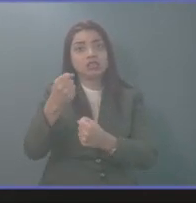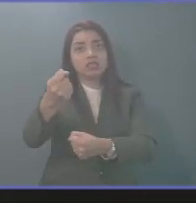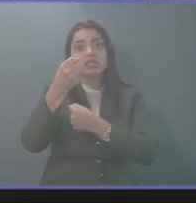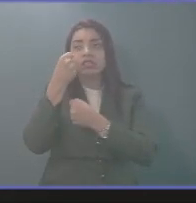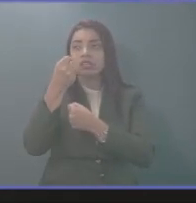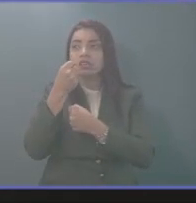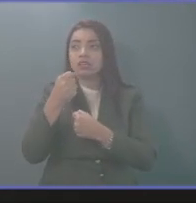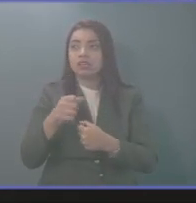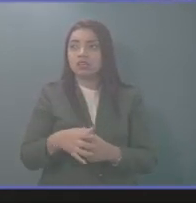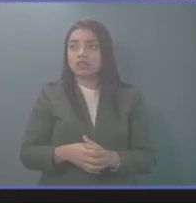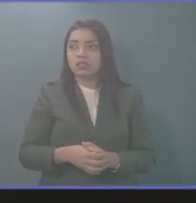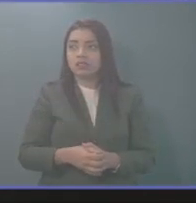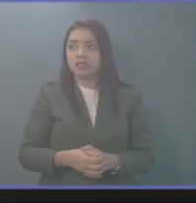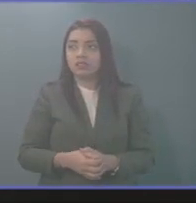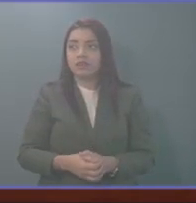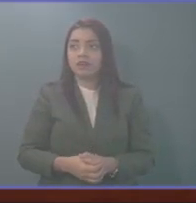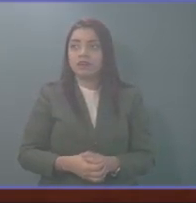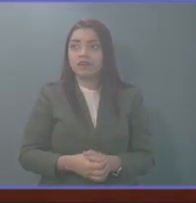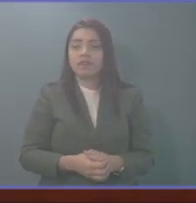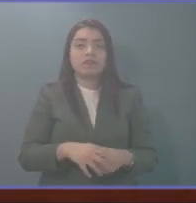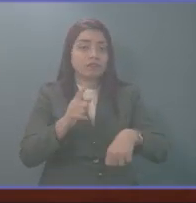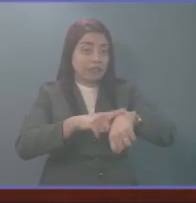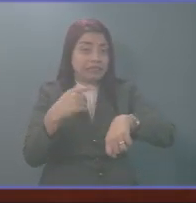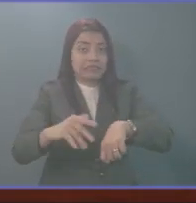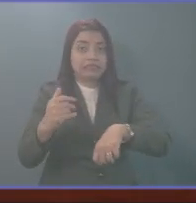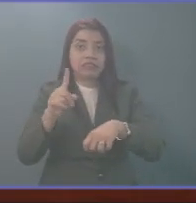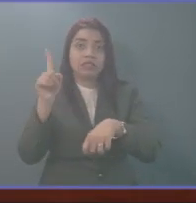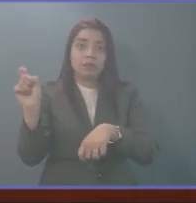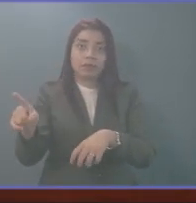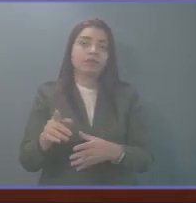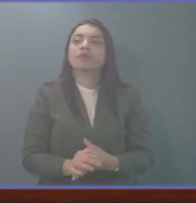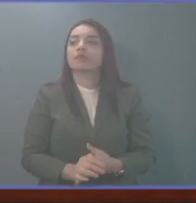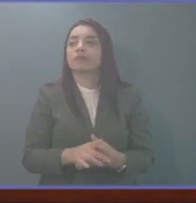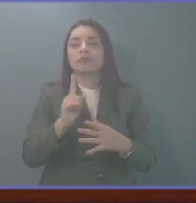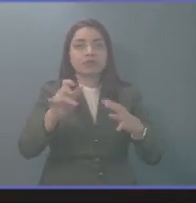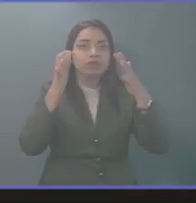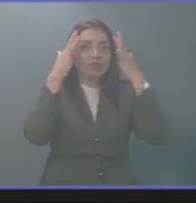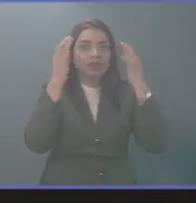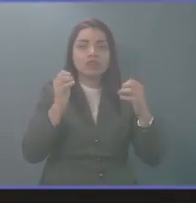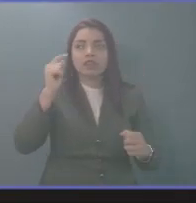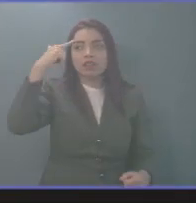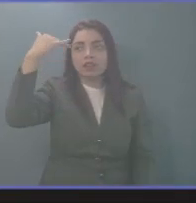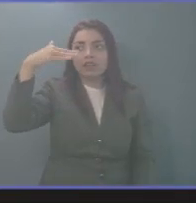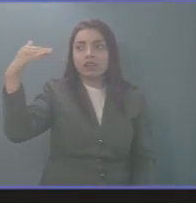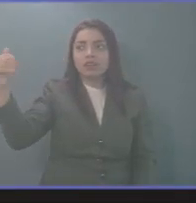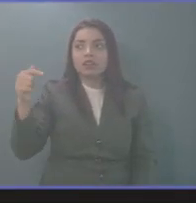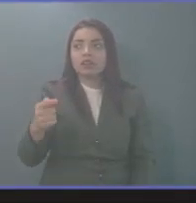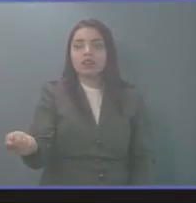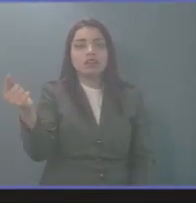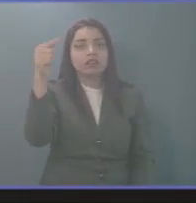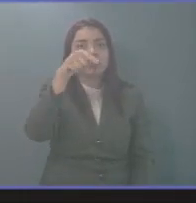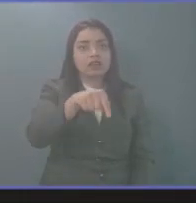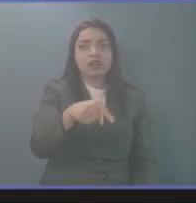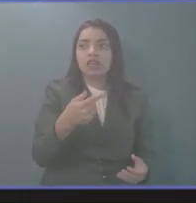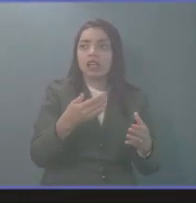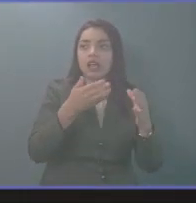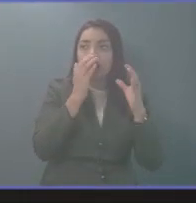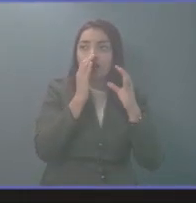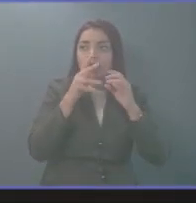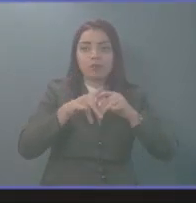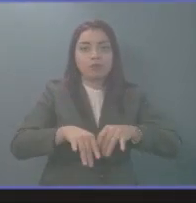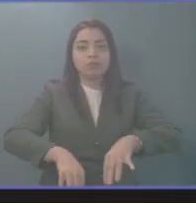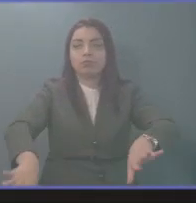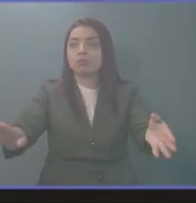La pregunta, diputado, porque ya se le está terminando el tiempo. Que una decisión política de seguir llegando el agua para no